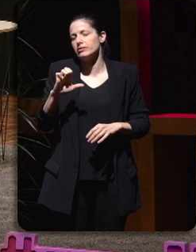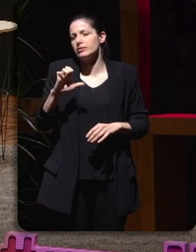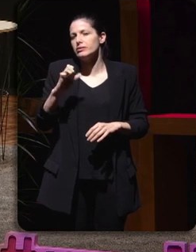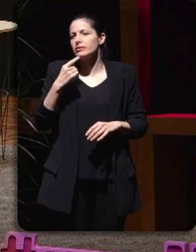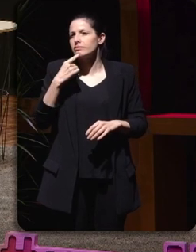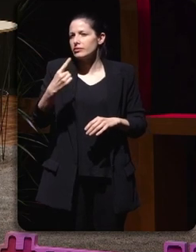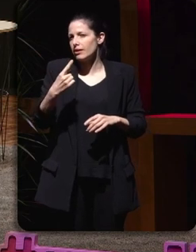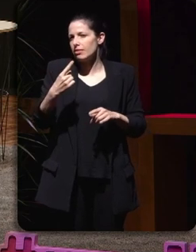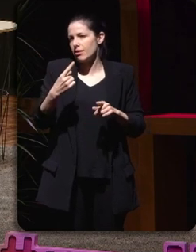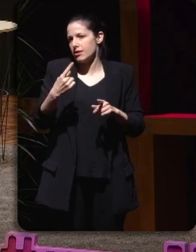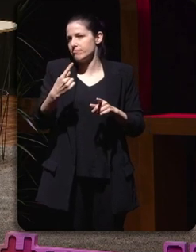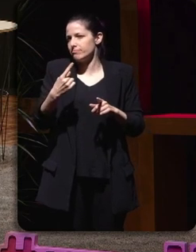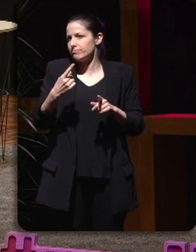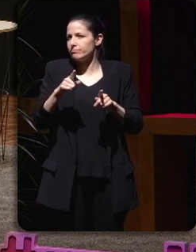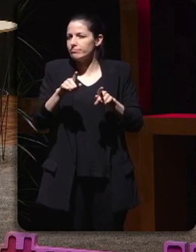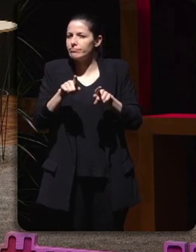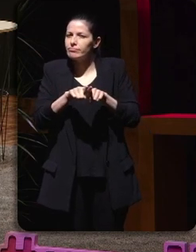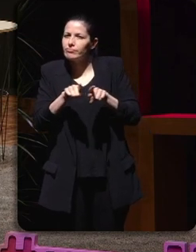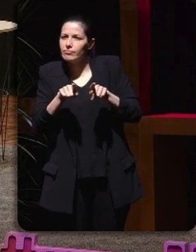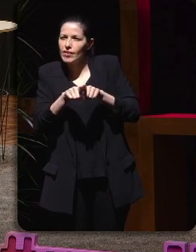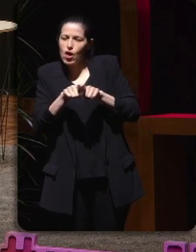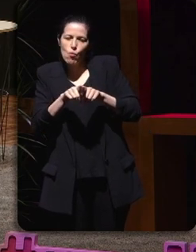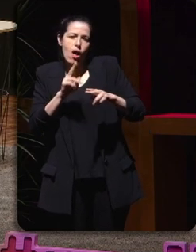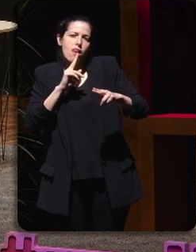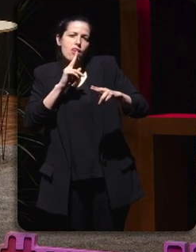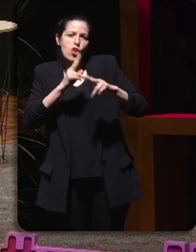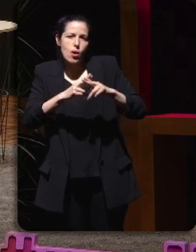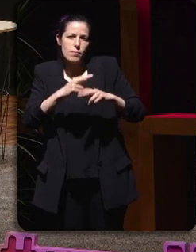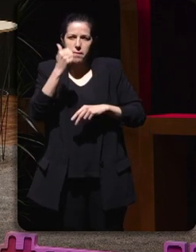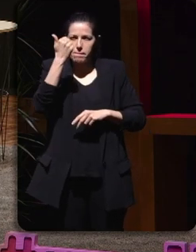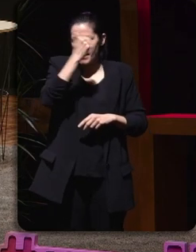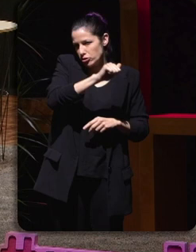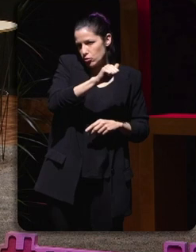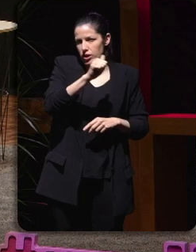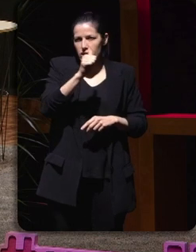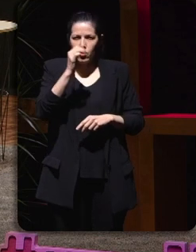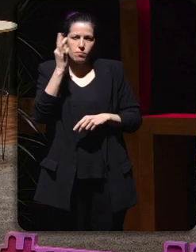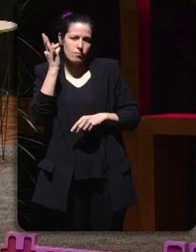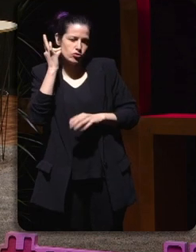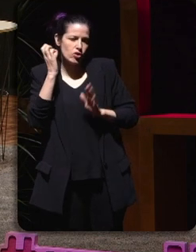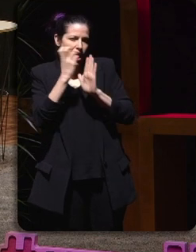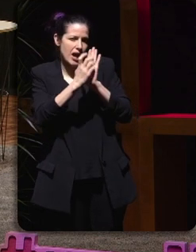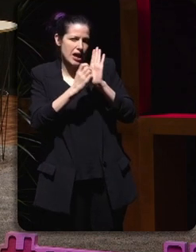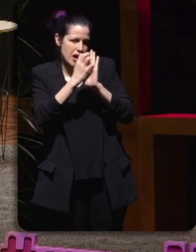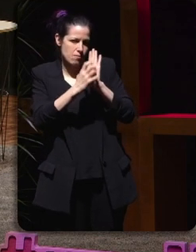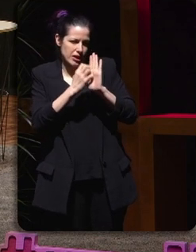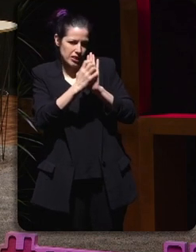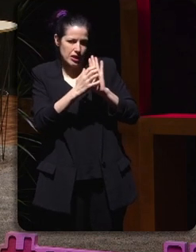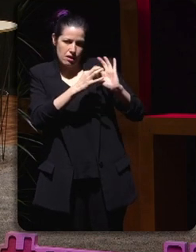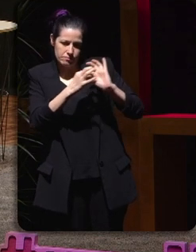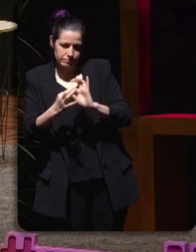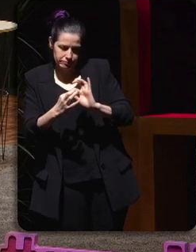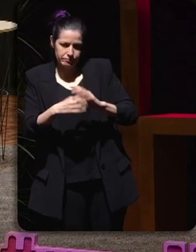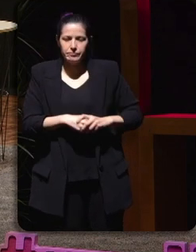es la flexión en género flexionar el género en nombrar el masculino y el femenino gramatical desdoblar es